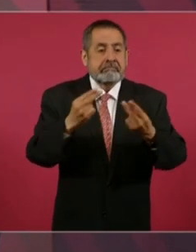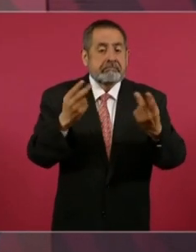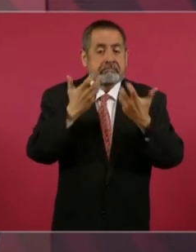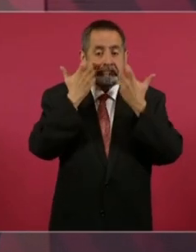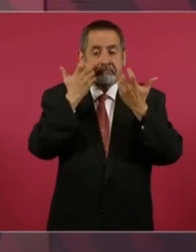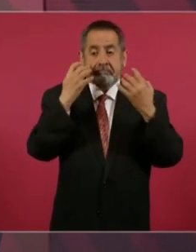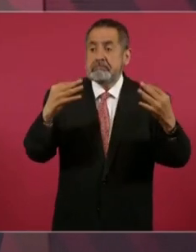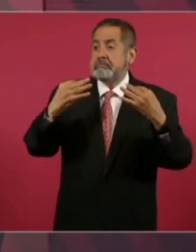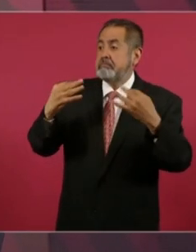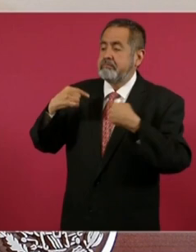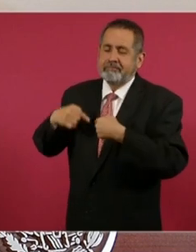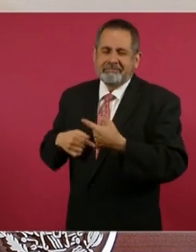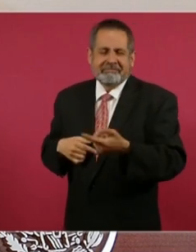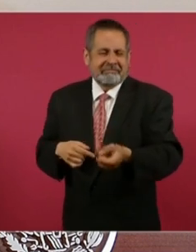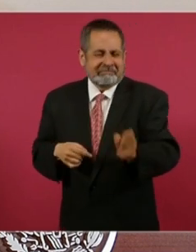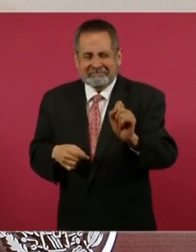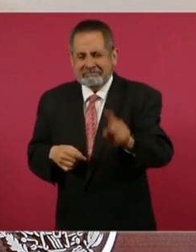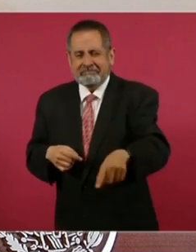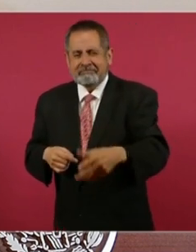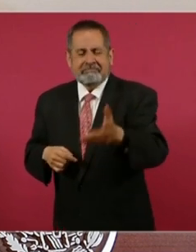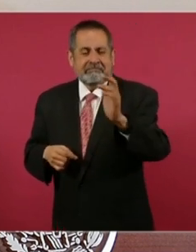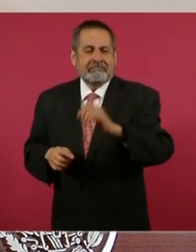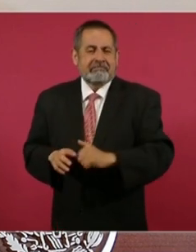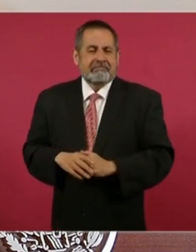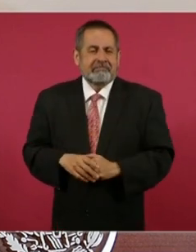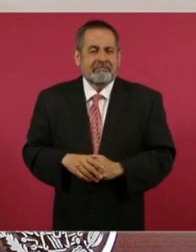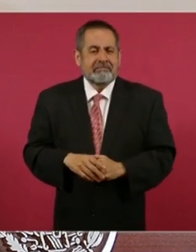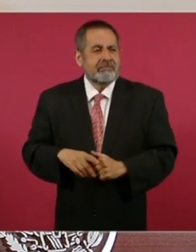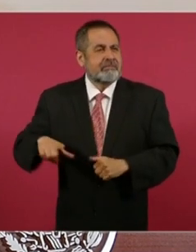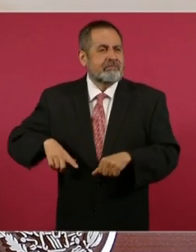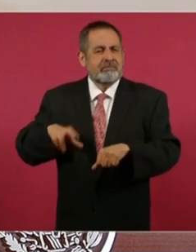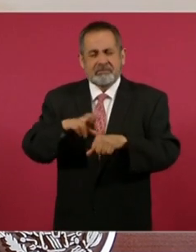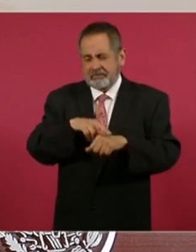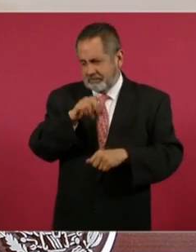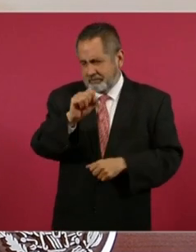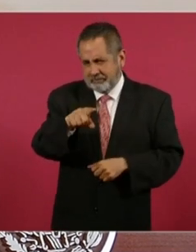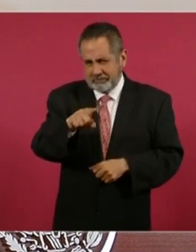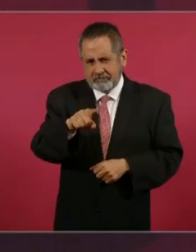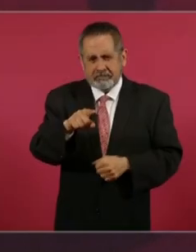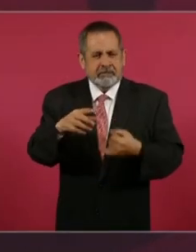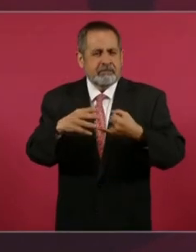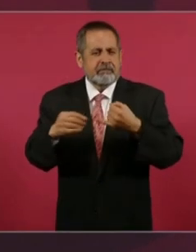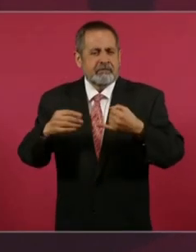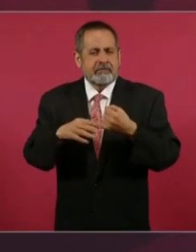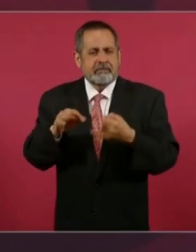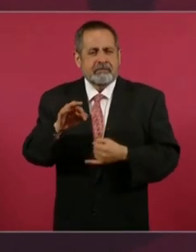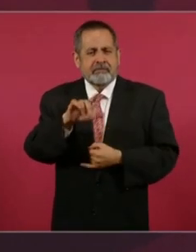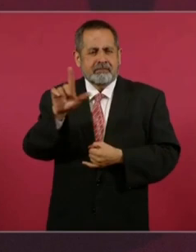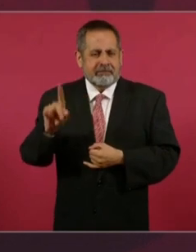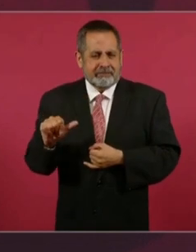Eso lo hizo también el gobernador de Florida